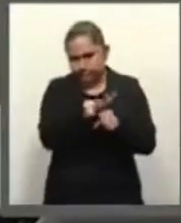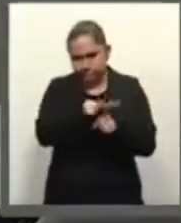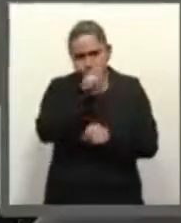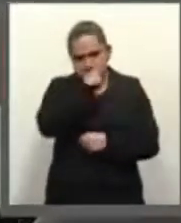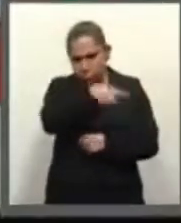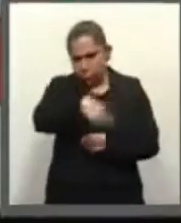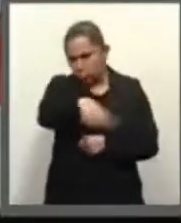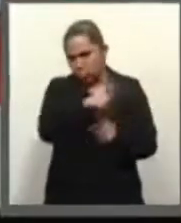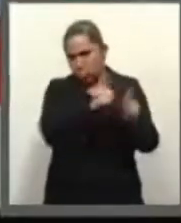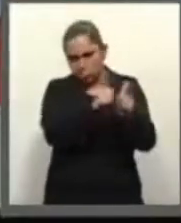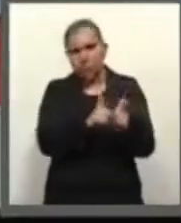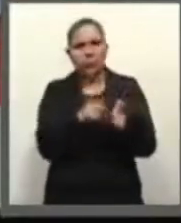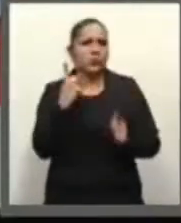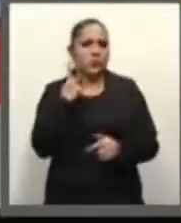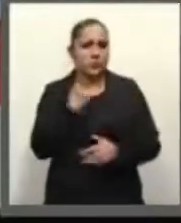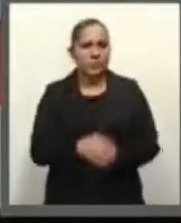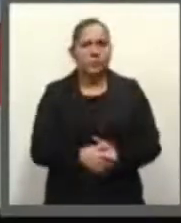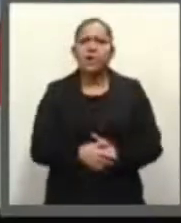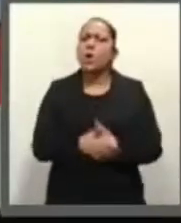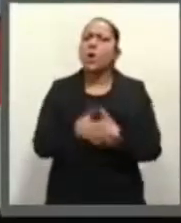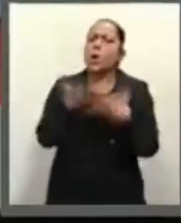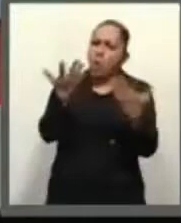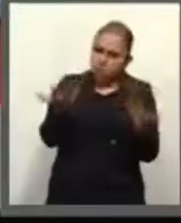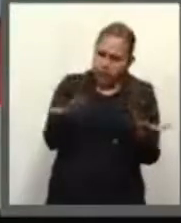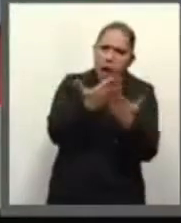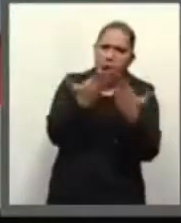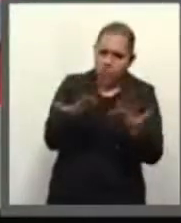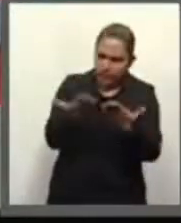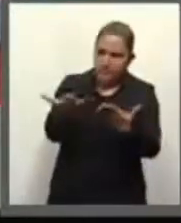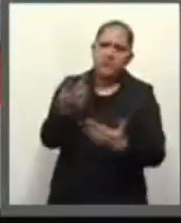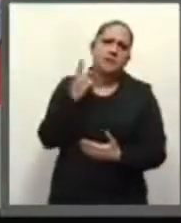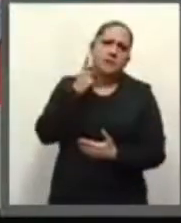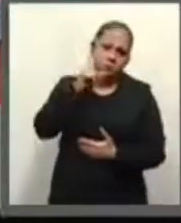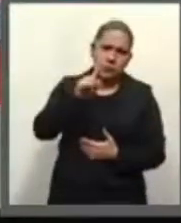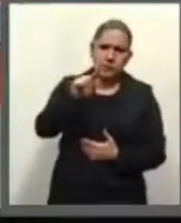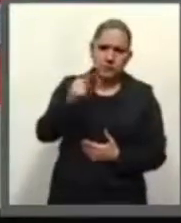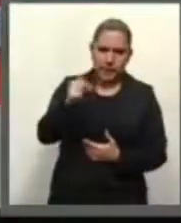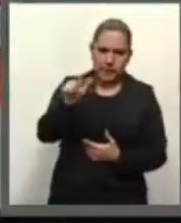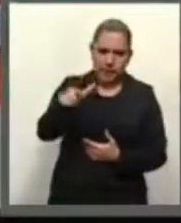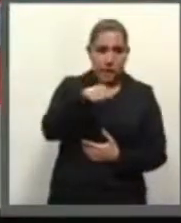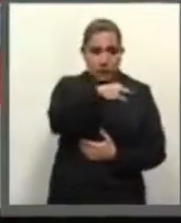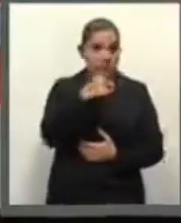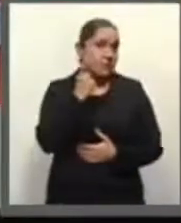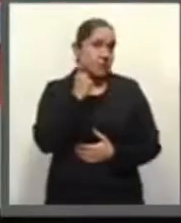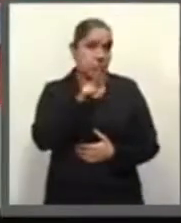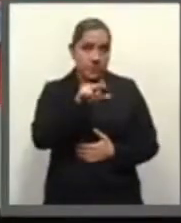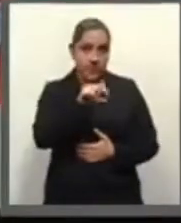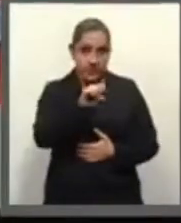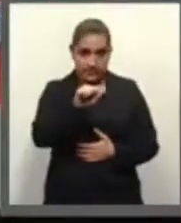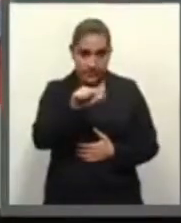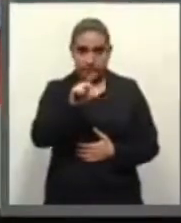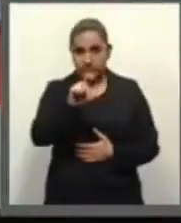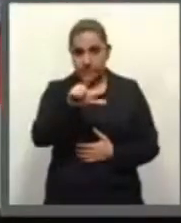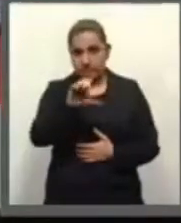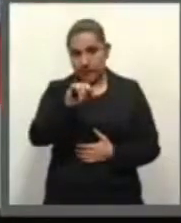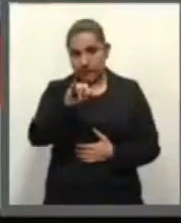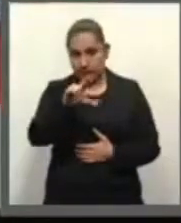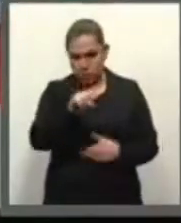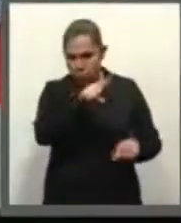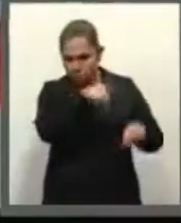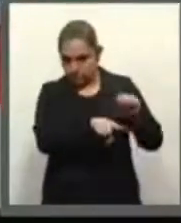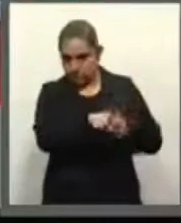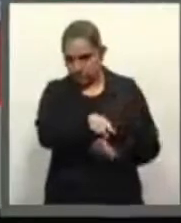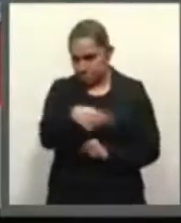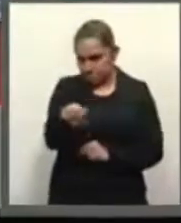Ah, perfecto. Entonces tiene la palabra la diputada Zagal en lugar de la diputada Vanessa del Castillo Ibarra.